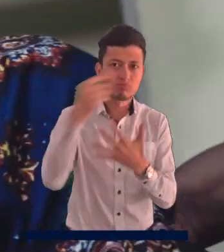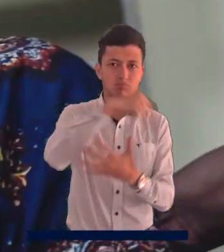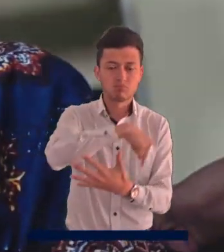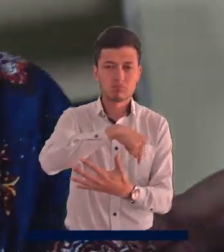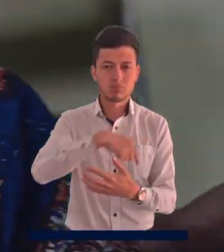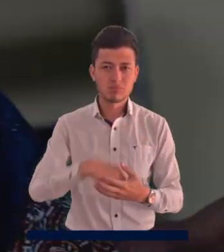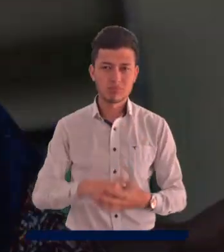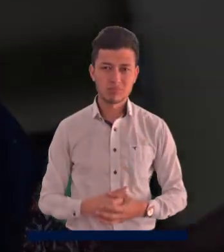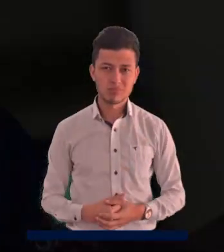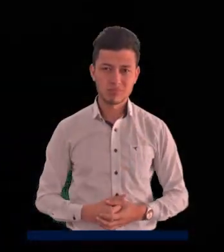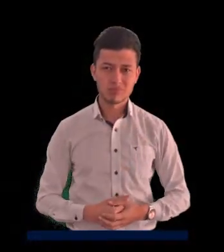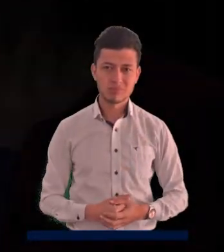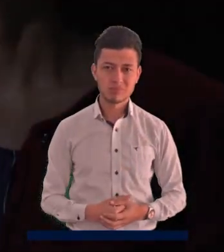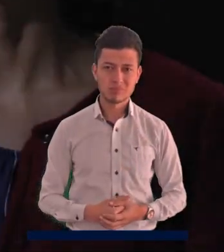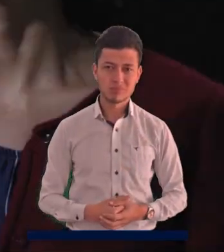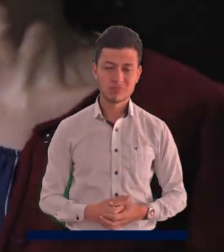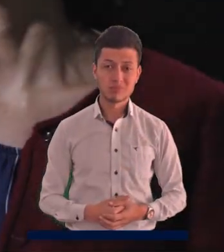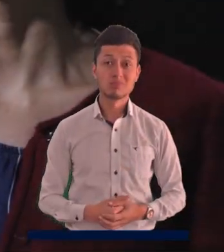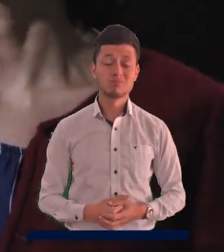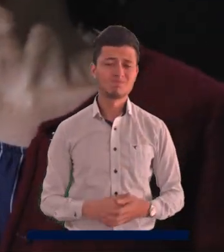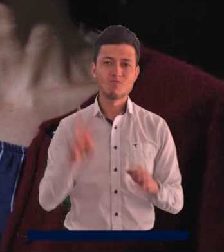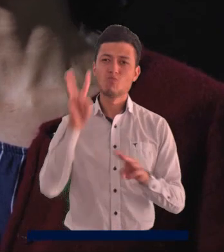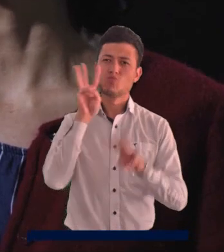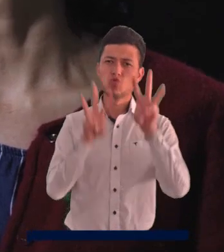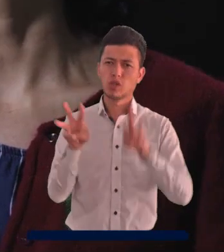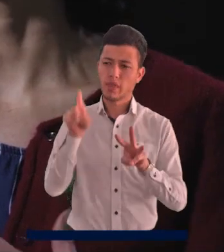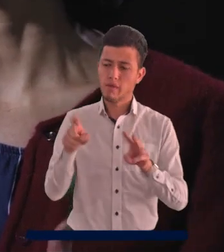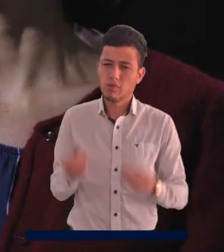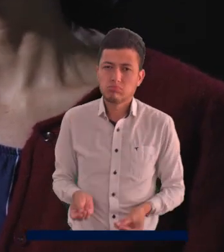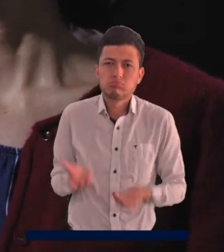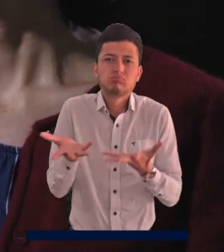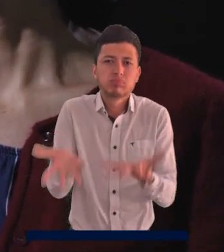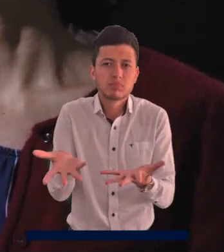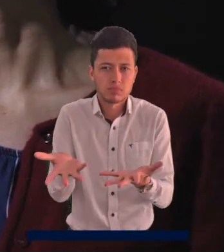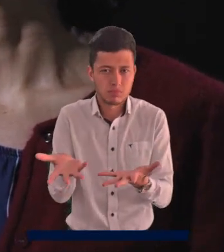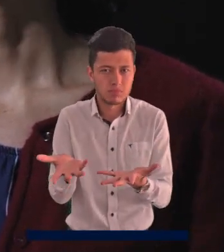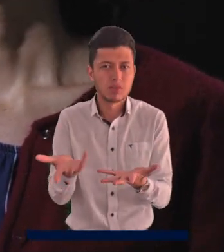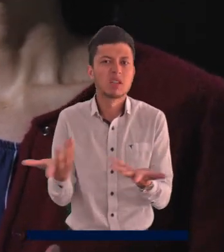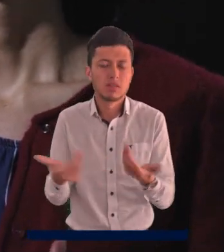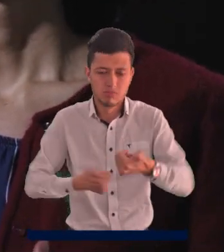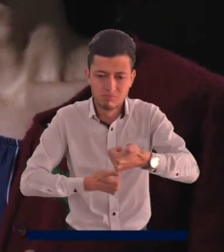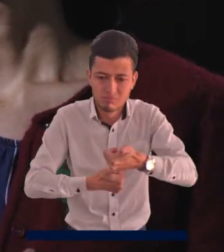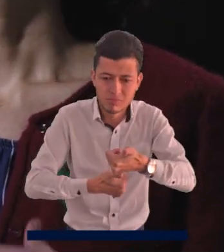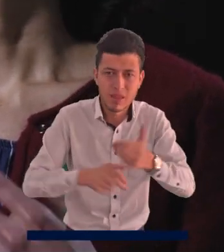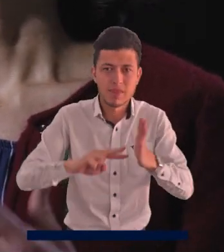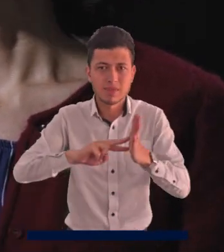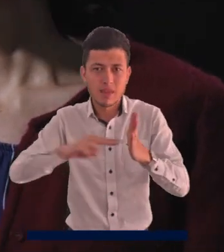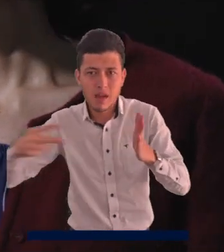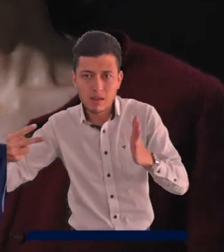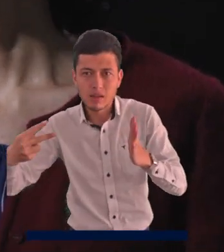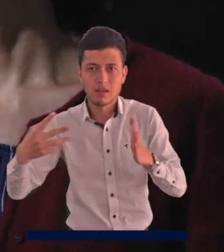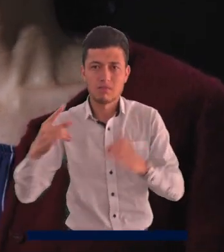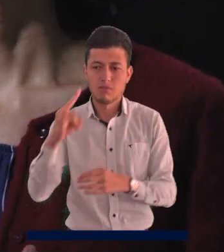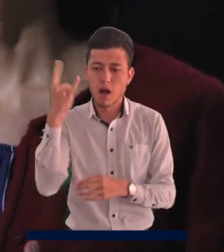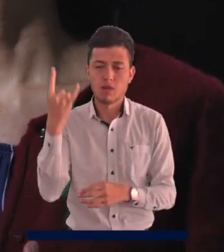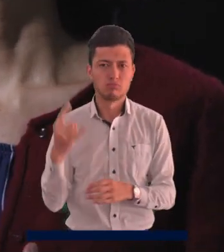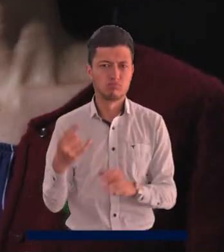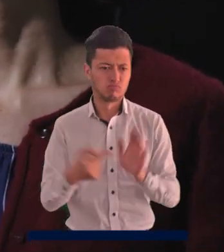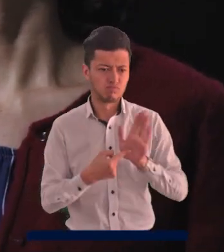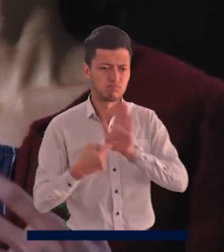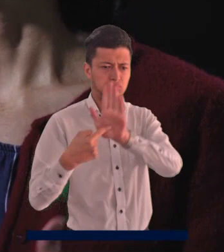sujetos. Es que el museo aporte asesoría técnica,